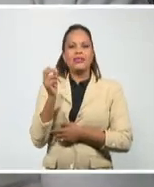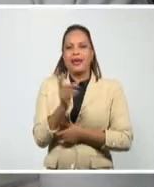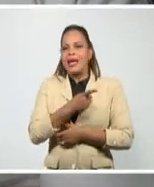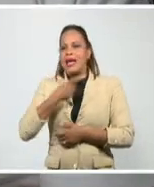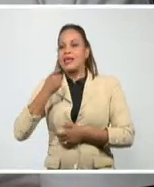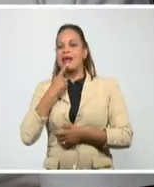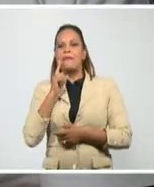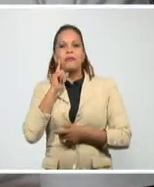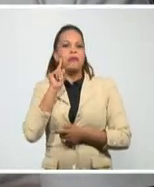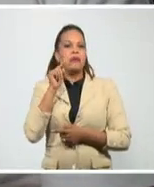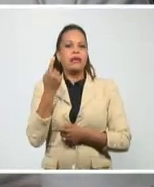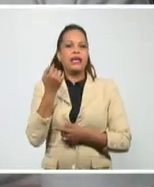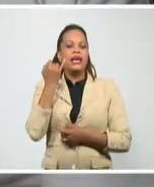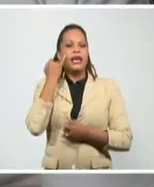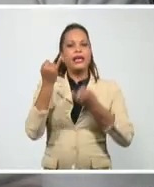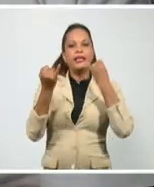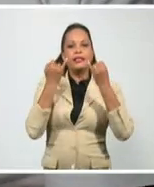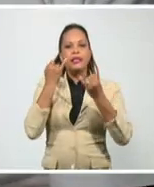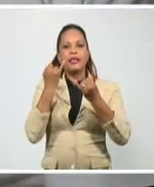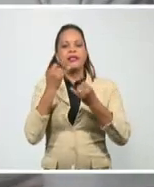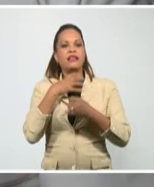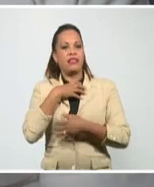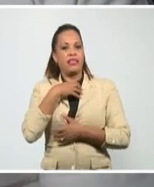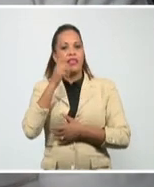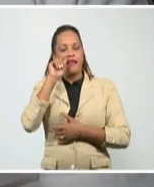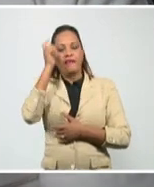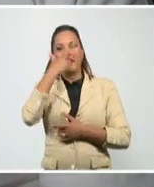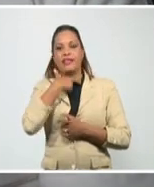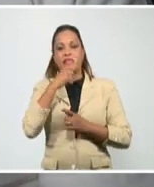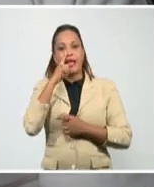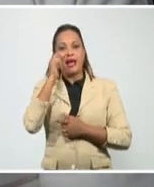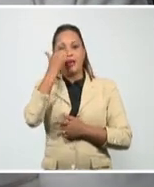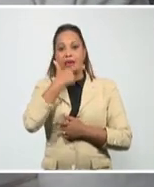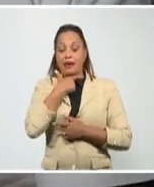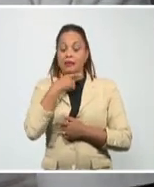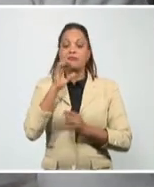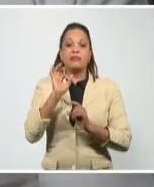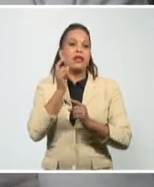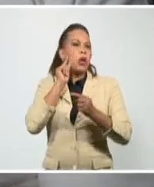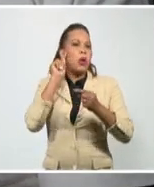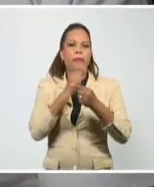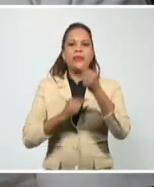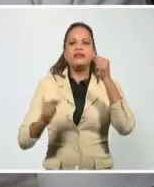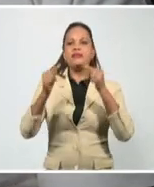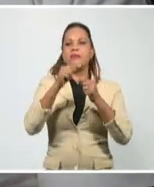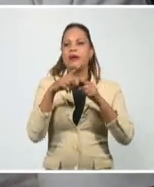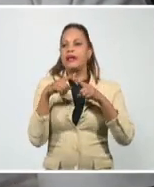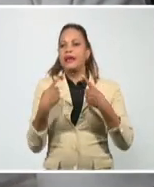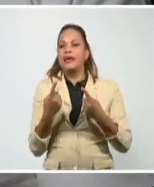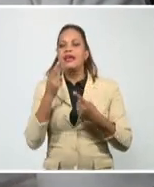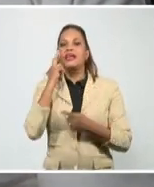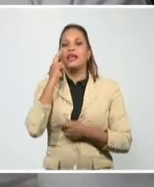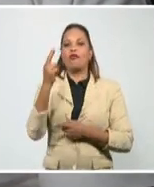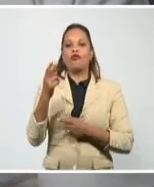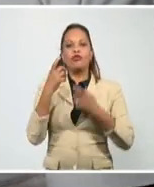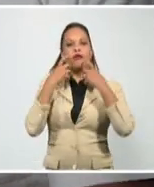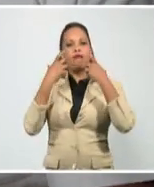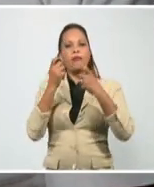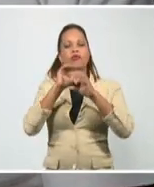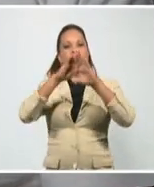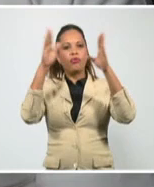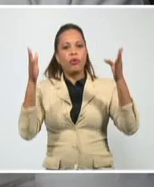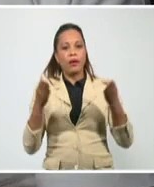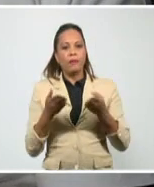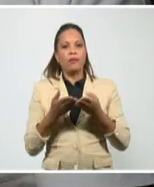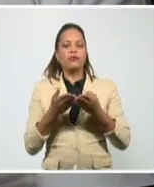los intereses que tenía ella, que básicamente el interés fundamental que ella tiene es ser reconocida, ser famosa en el mundo entero a través